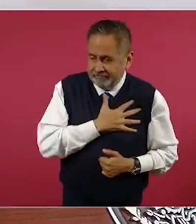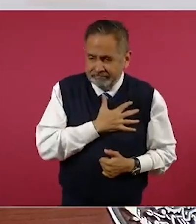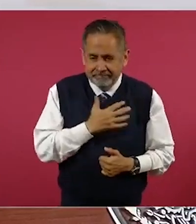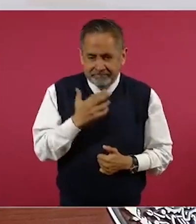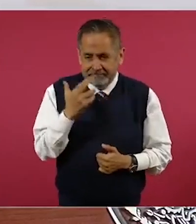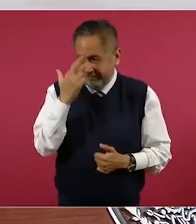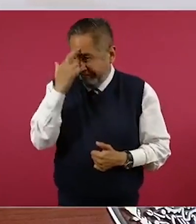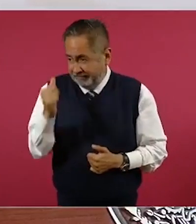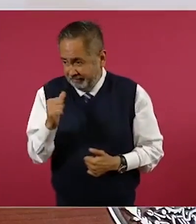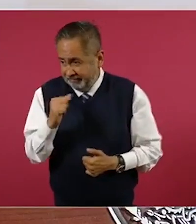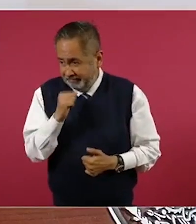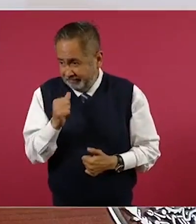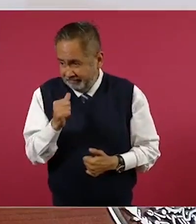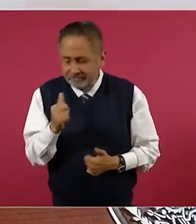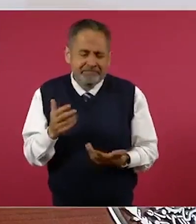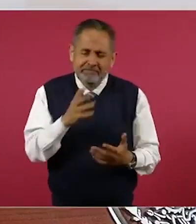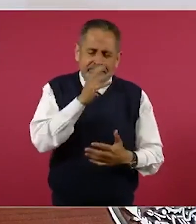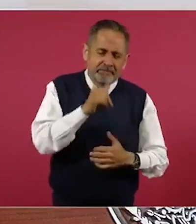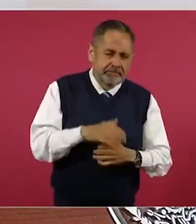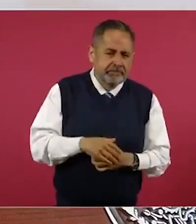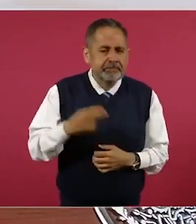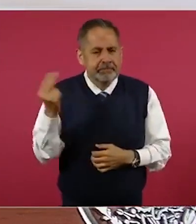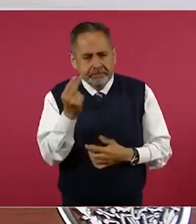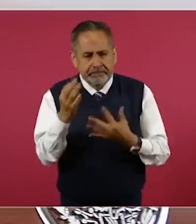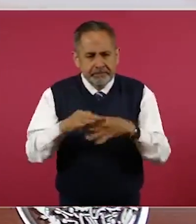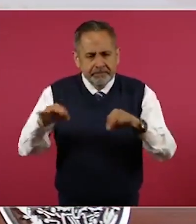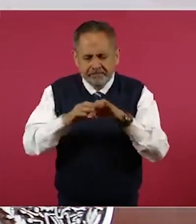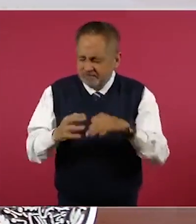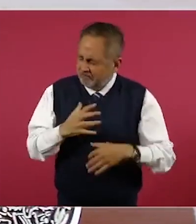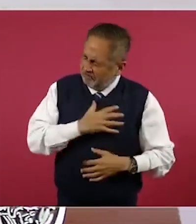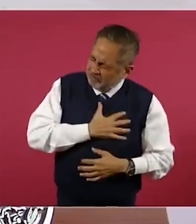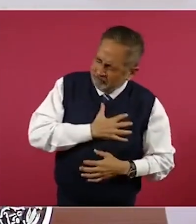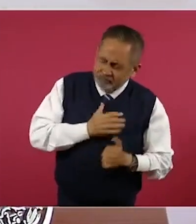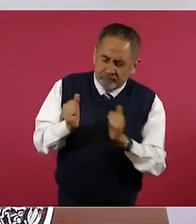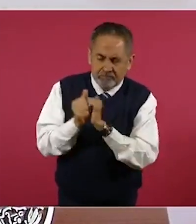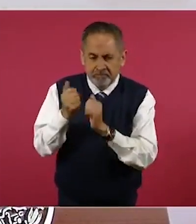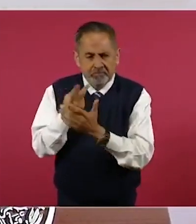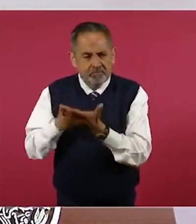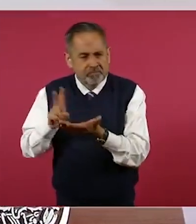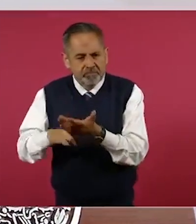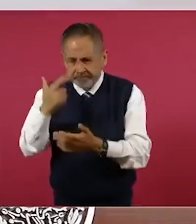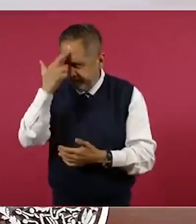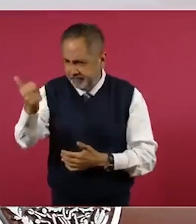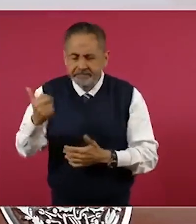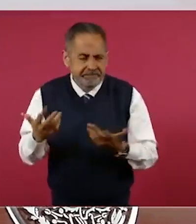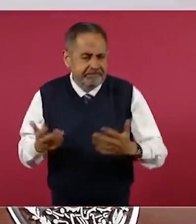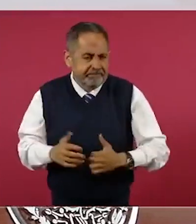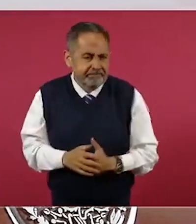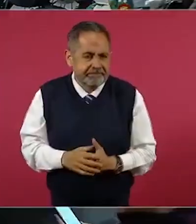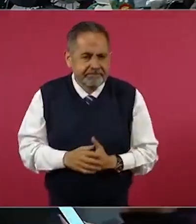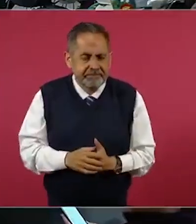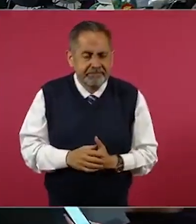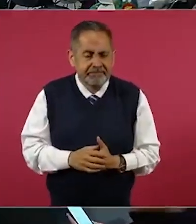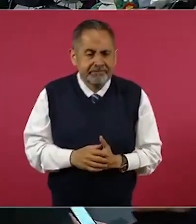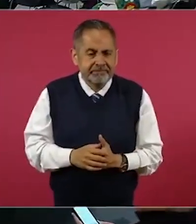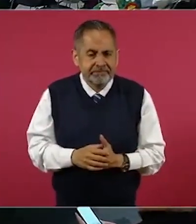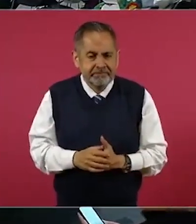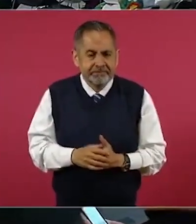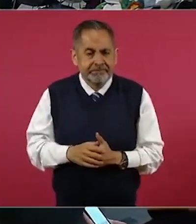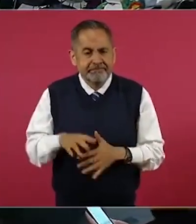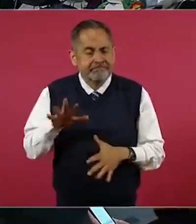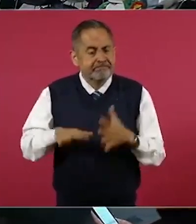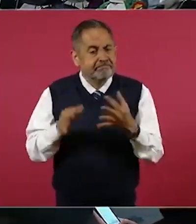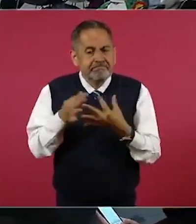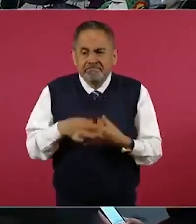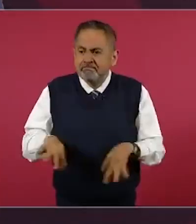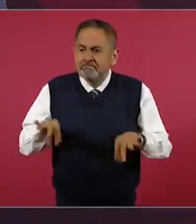razón pero es indispensable a la pasión a veces las cosas grandes